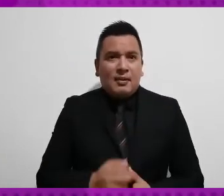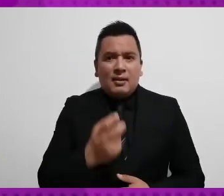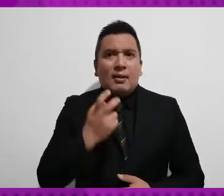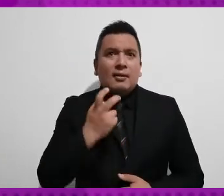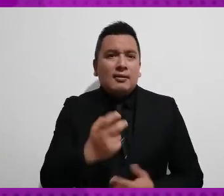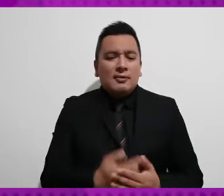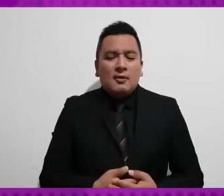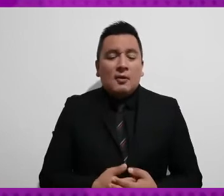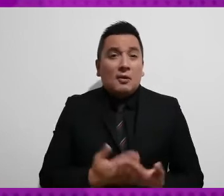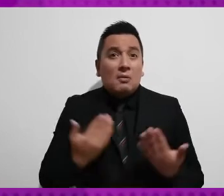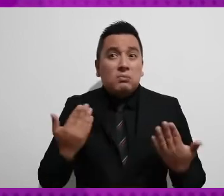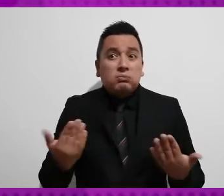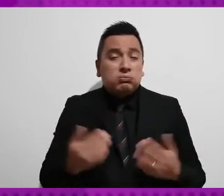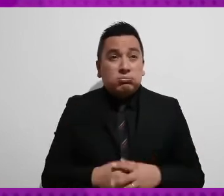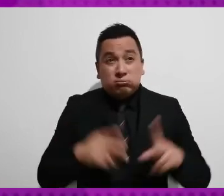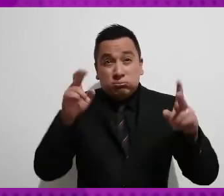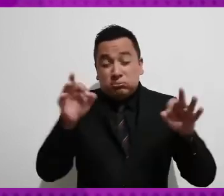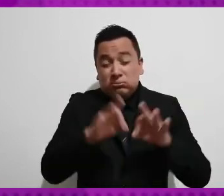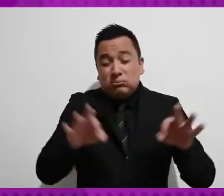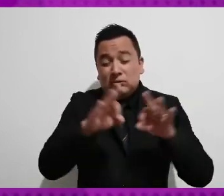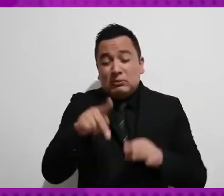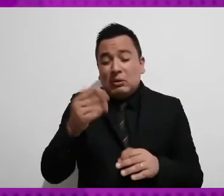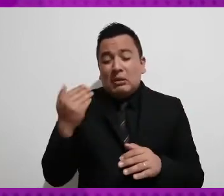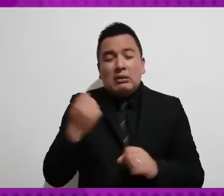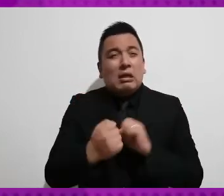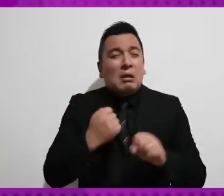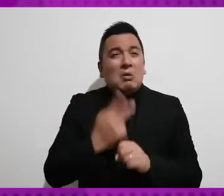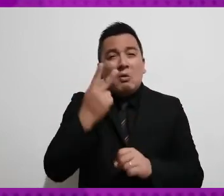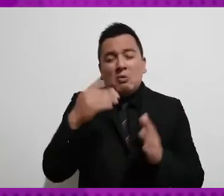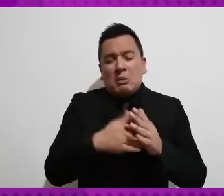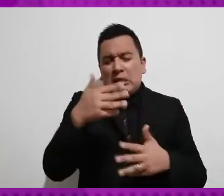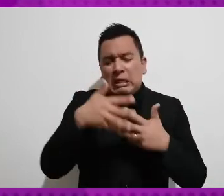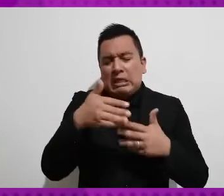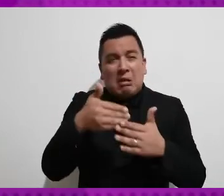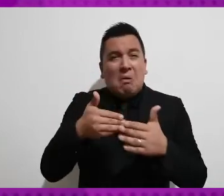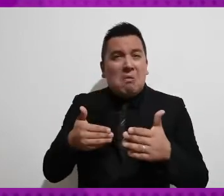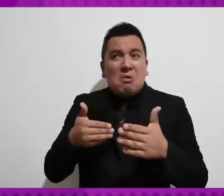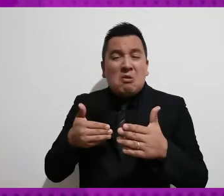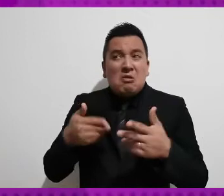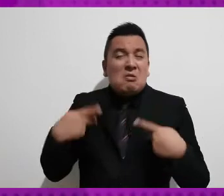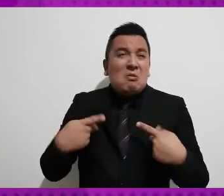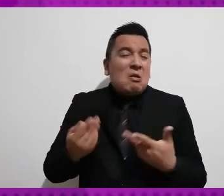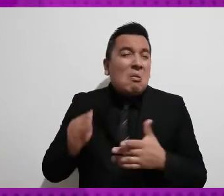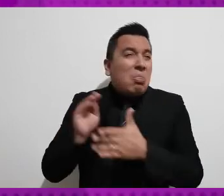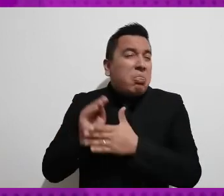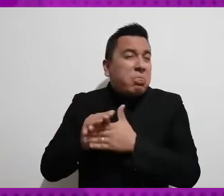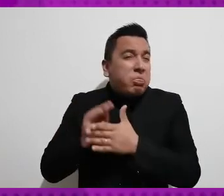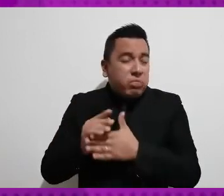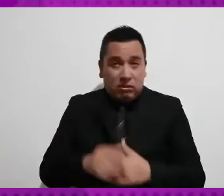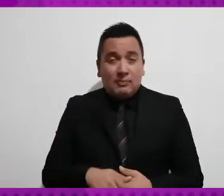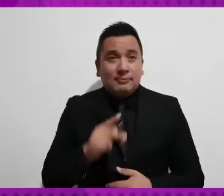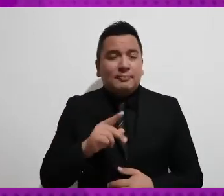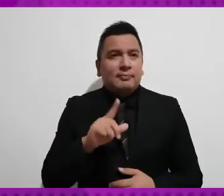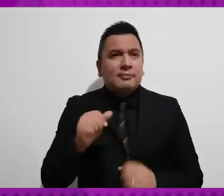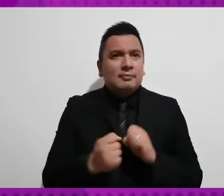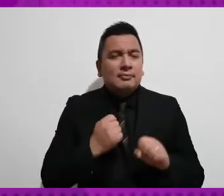estado tratado hasta antes de 2015. De hecho, no había este protocolo antes que